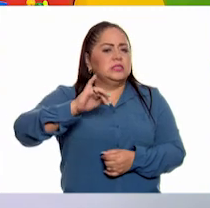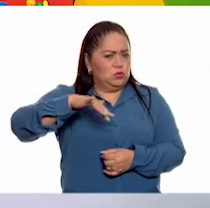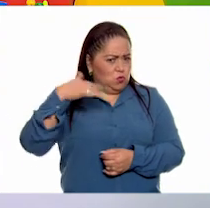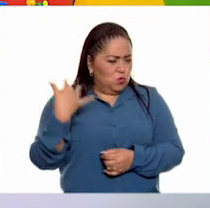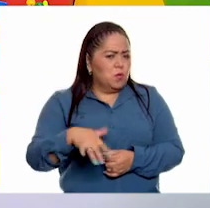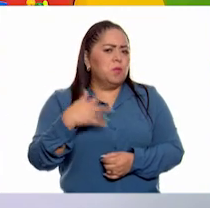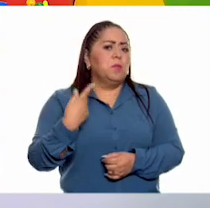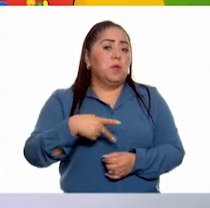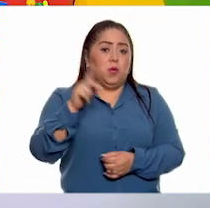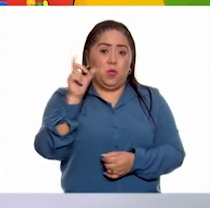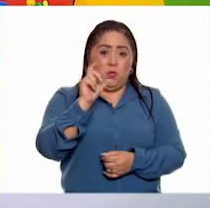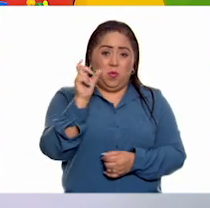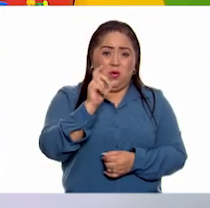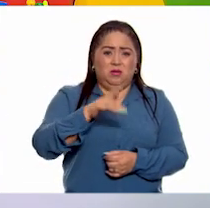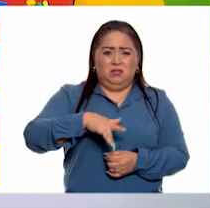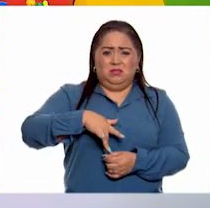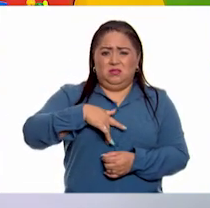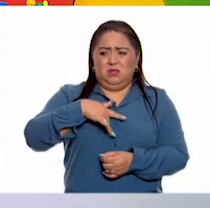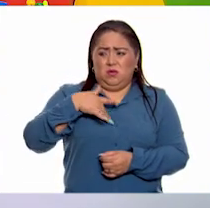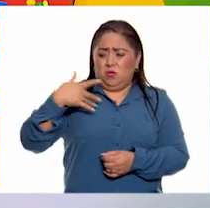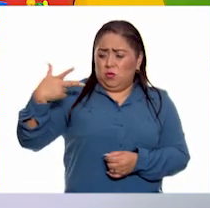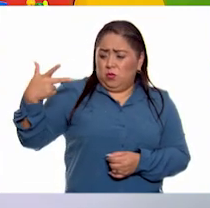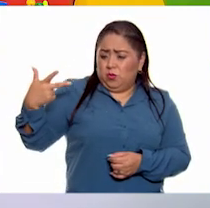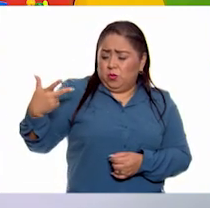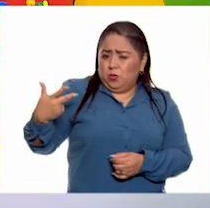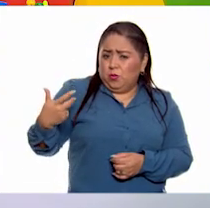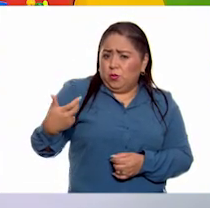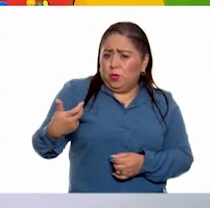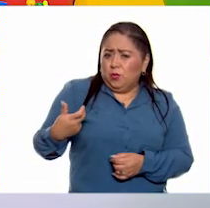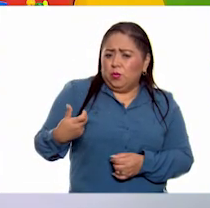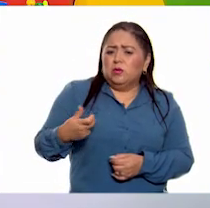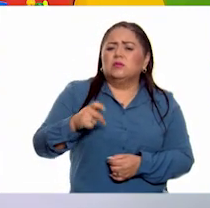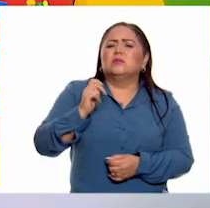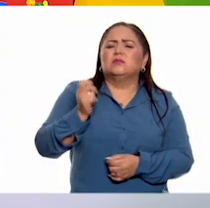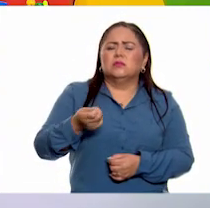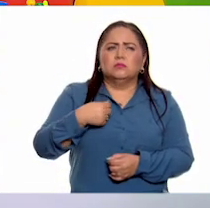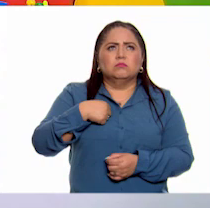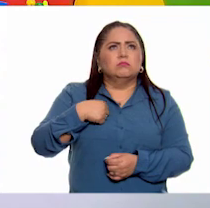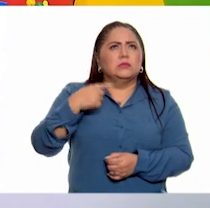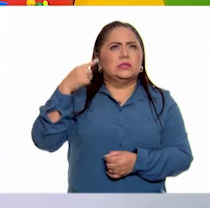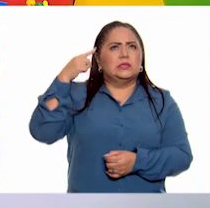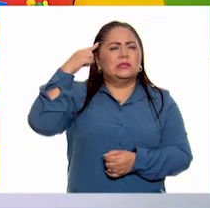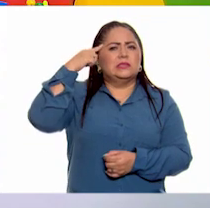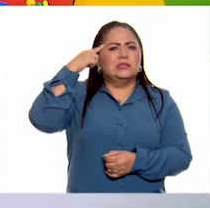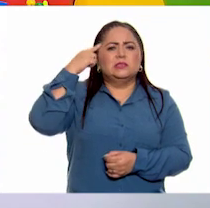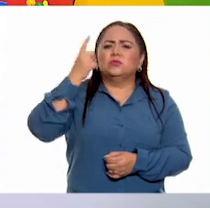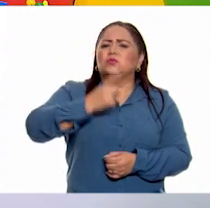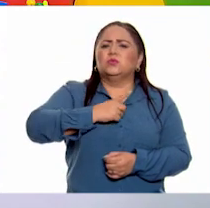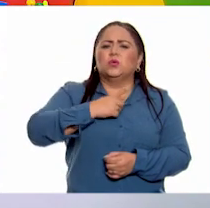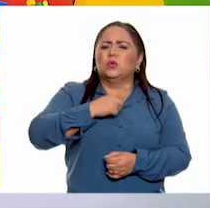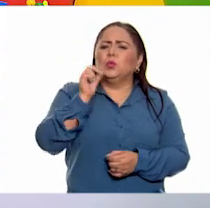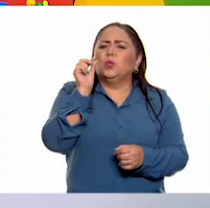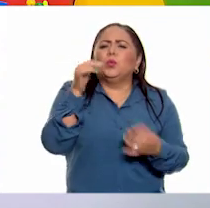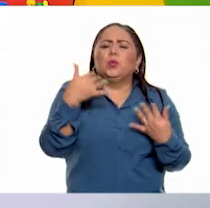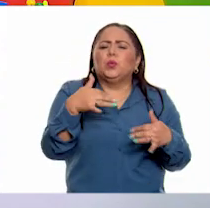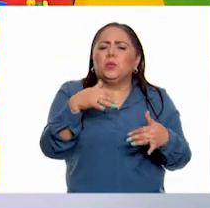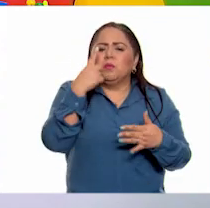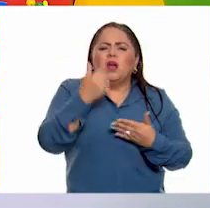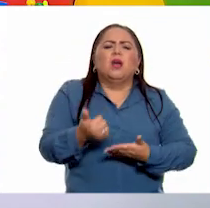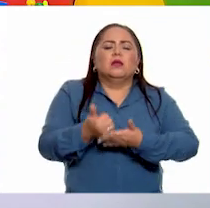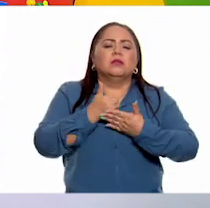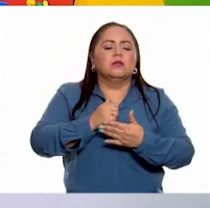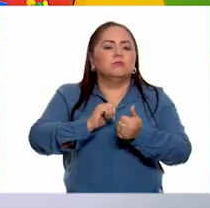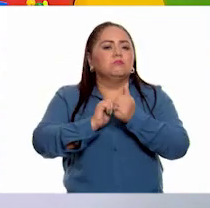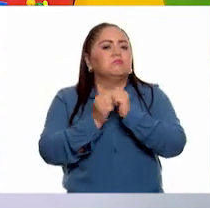duele, pero cuando estoy sintiendo el dolor de la aguja, lo que hago es pensar que es un pequeño dolor que me va a ayudar